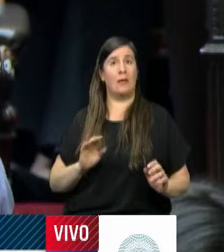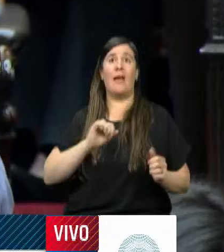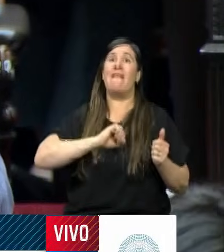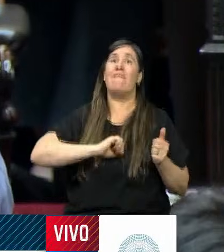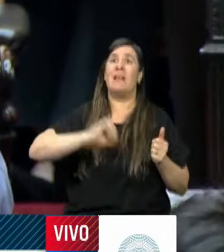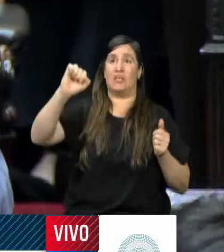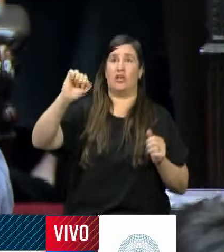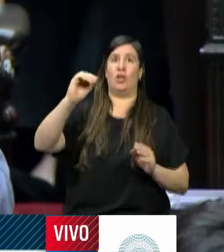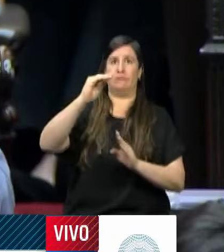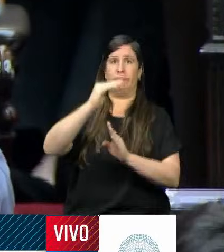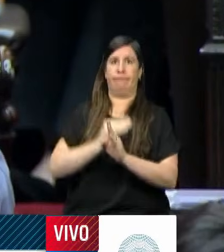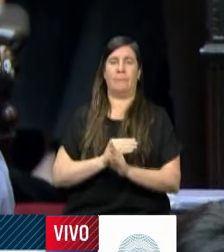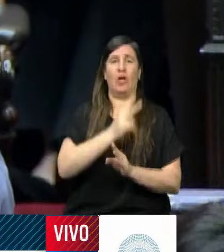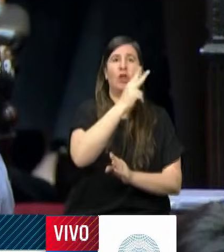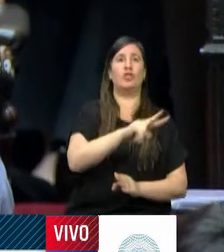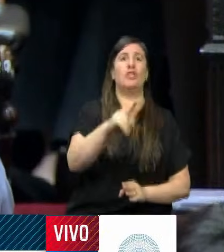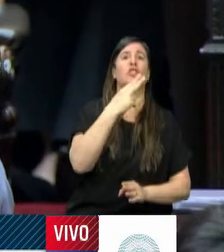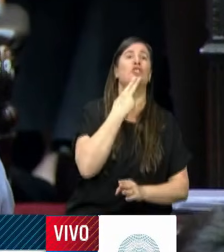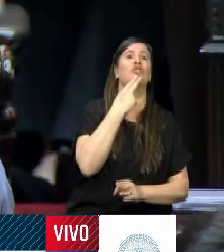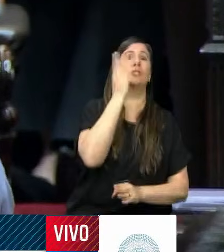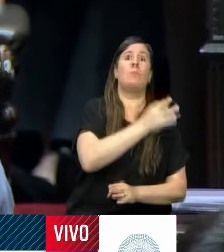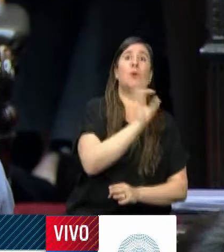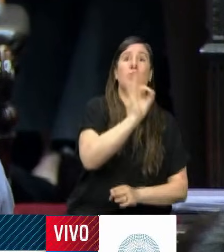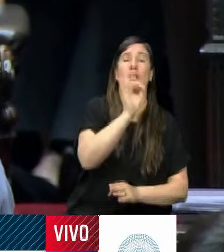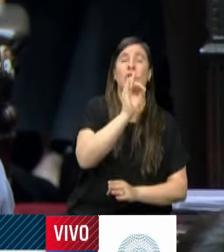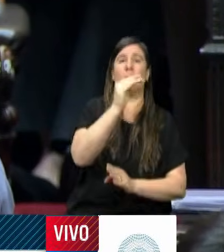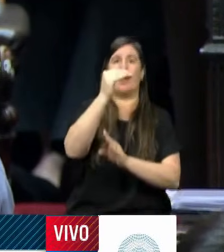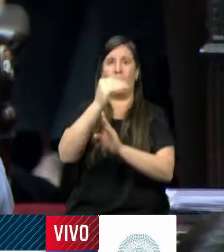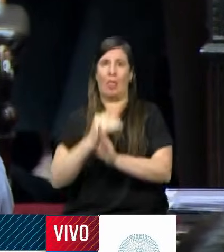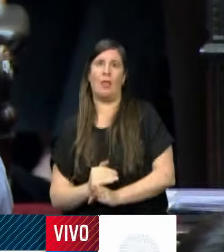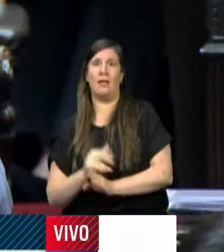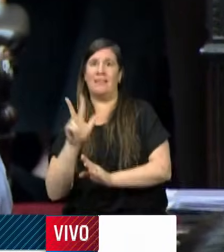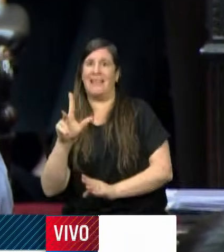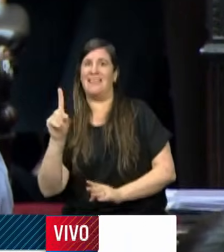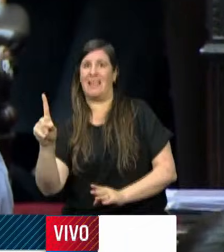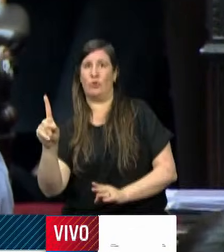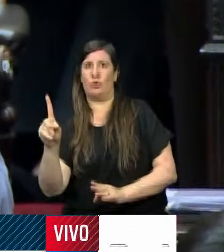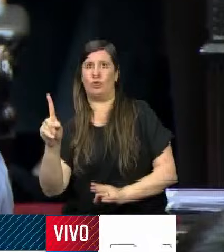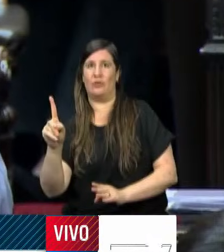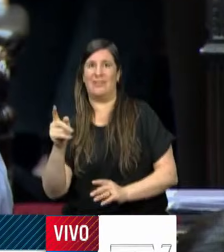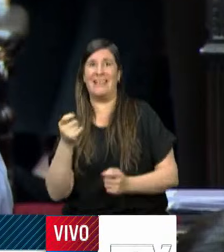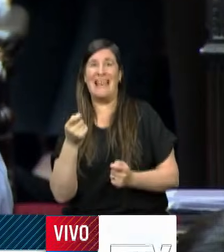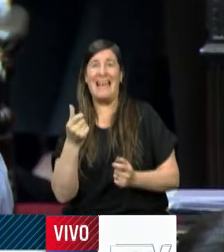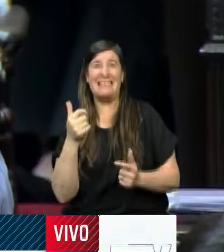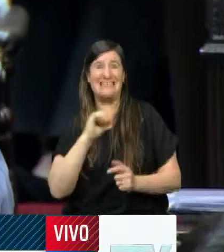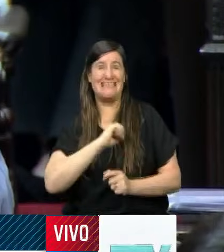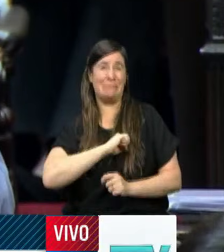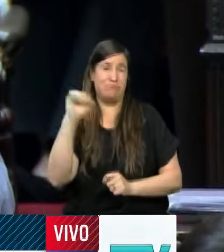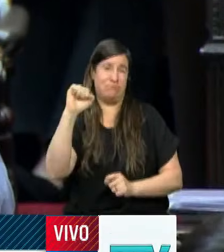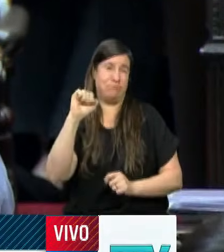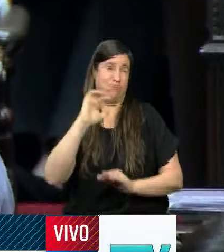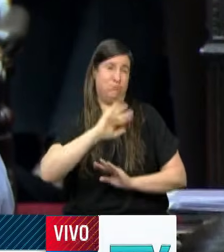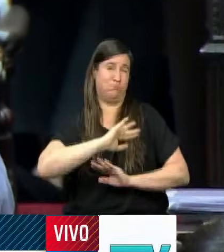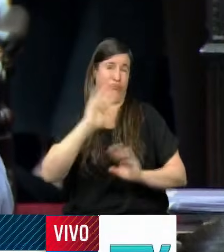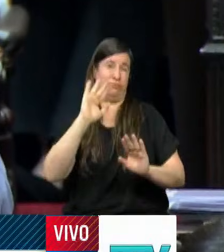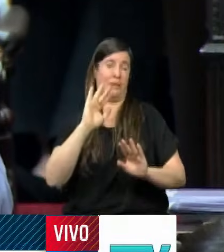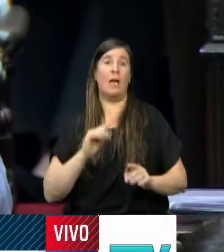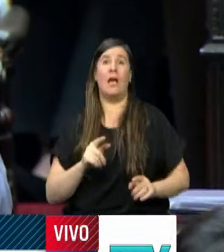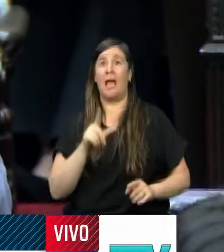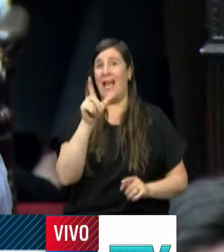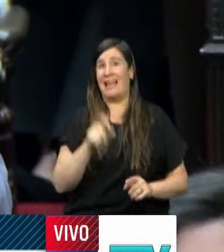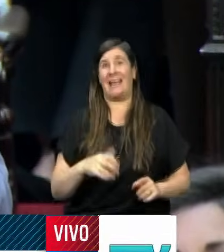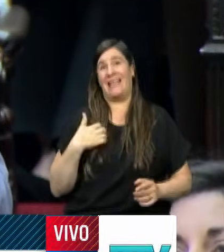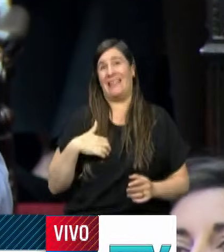del 211% al 31%. Estábamos al borde de la hiperinflación en la Argentina. Habían dejado un país